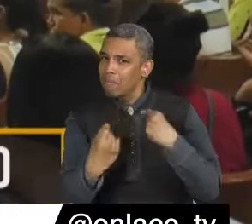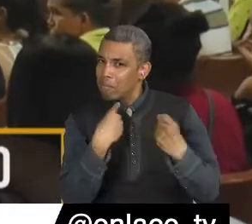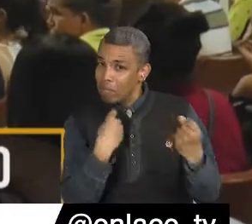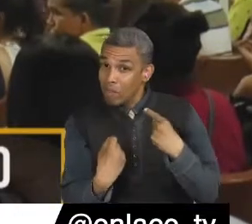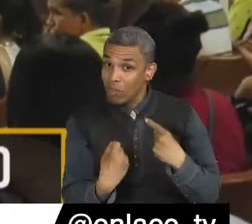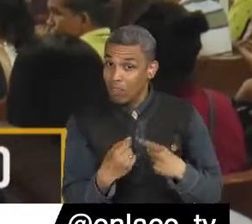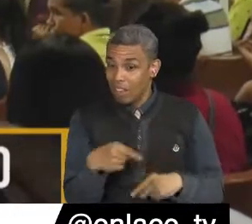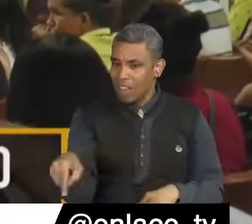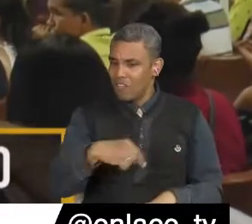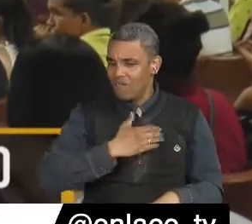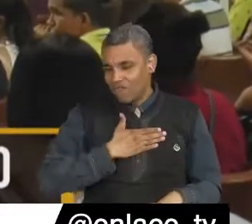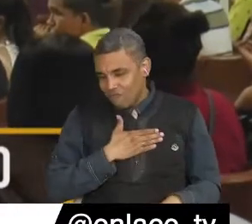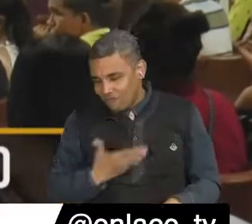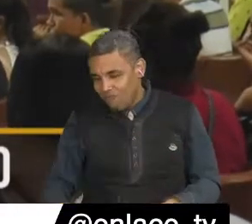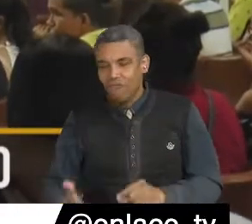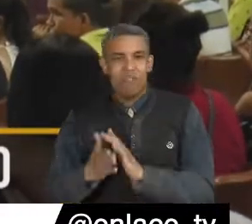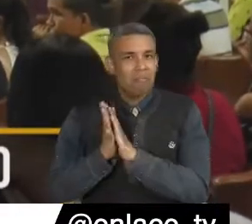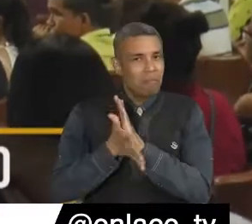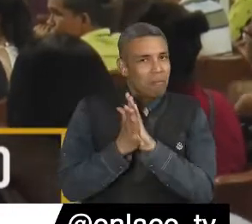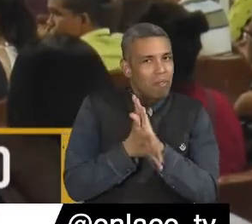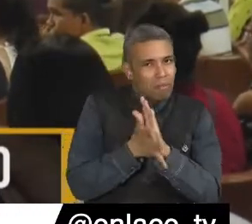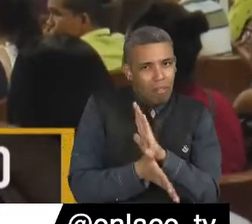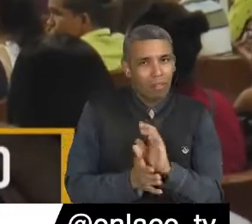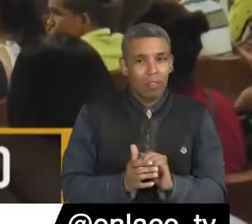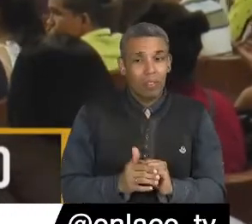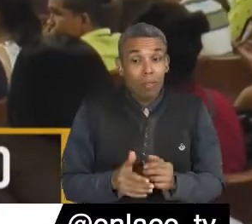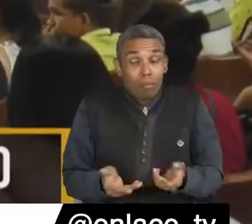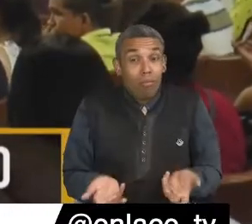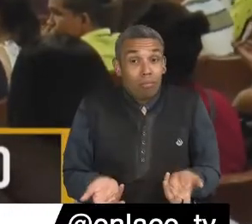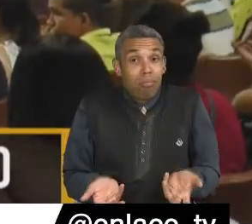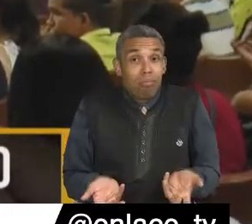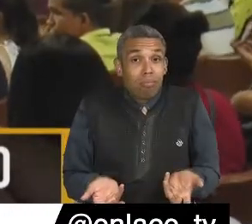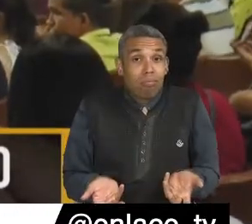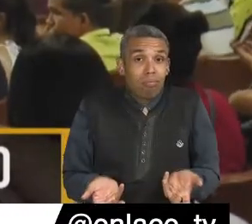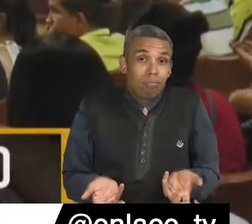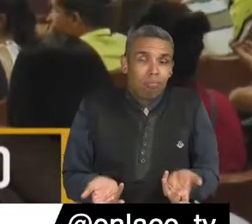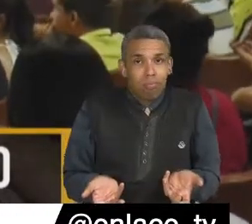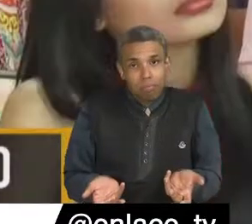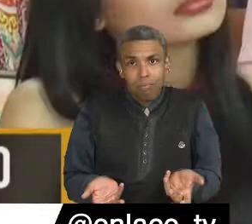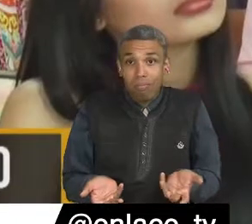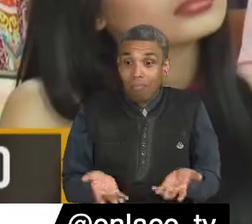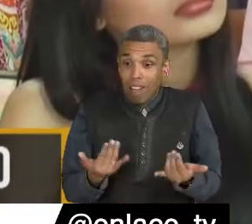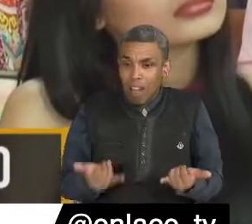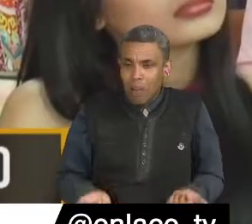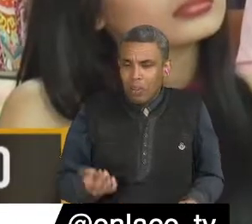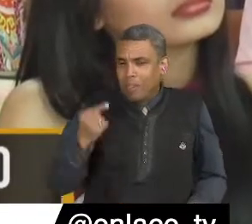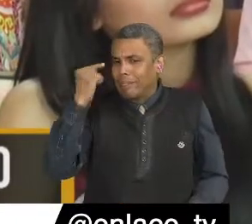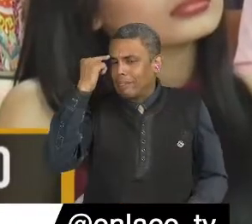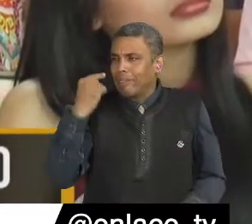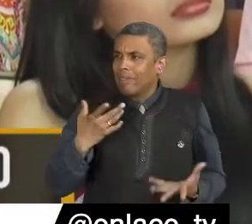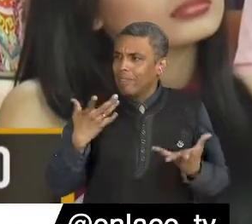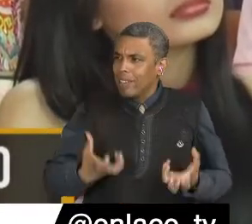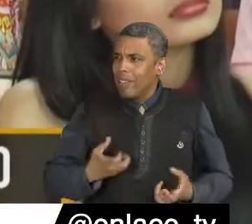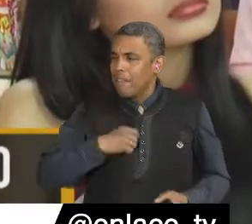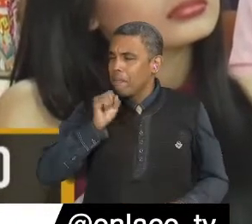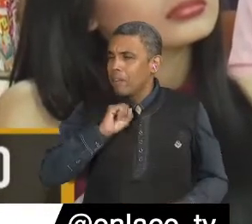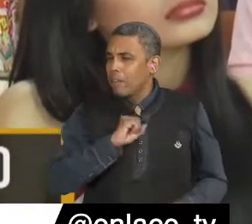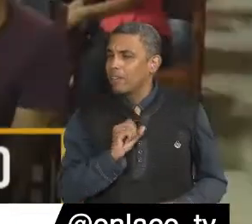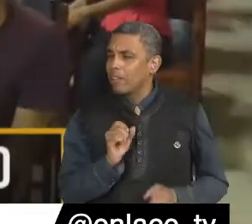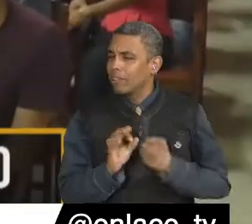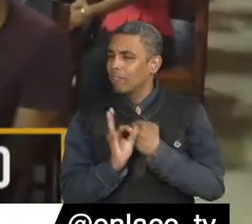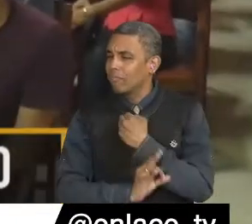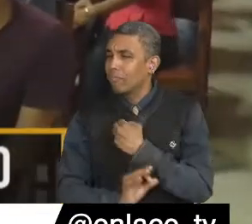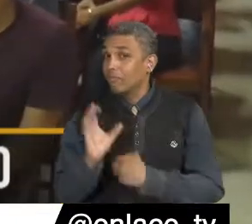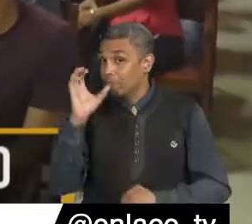de los estudiantes lo ponen a uno en un contexto mucho más actual de lo que se quiere en la ciudad en esa proyección del